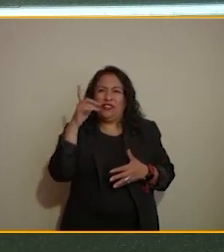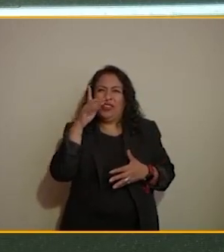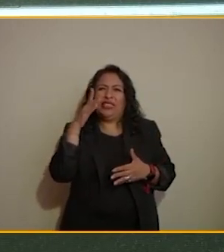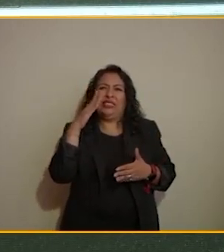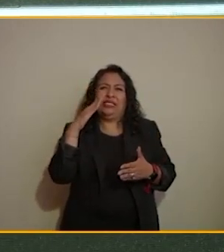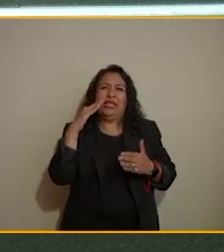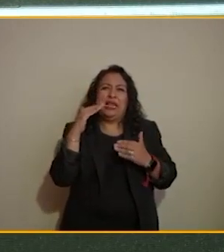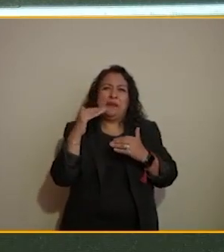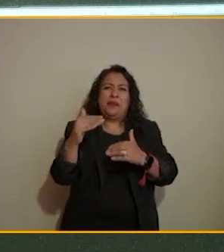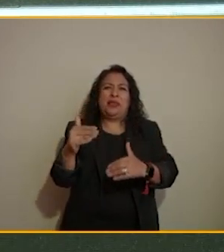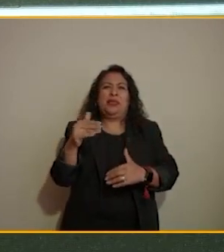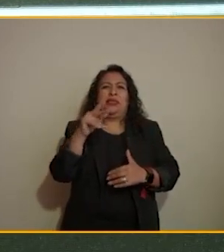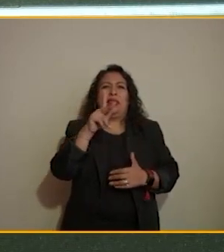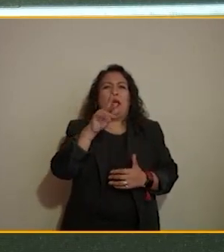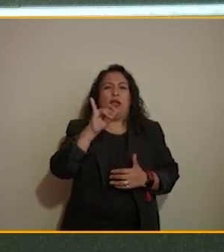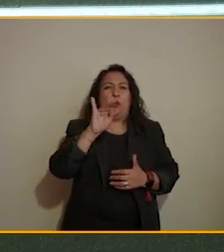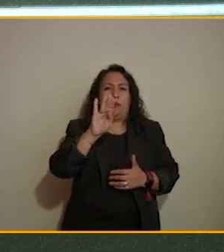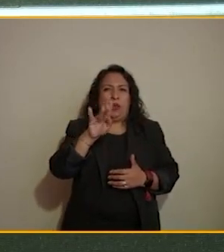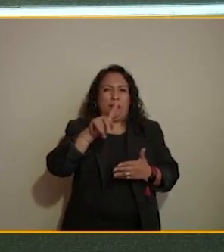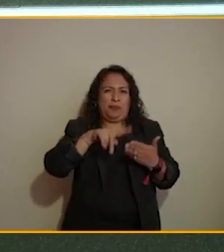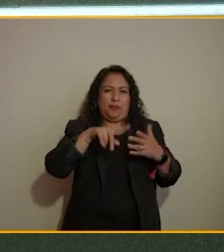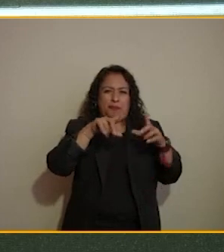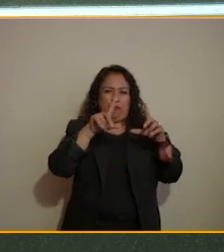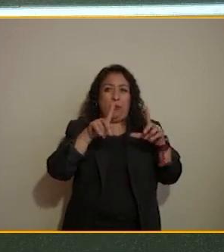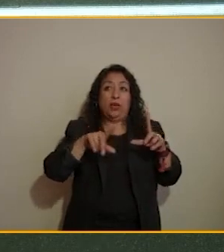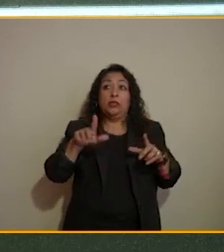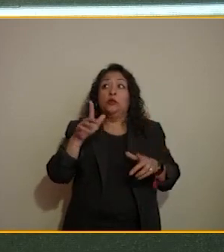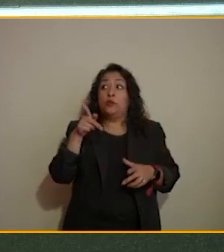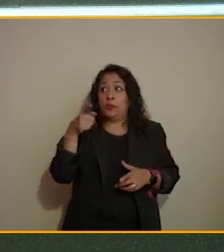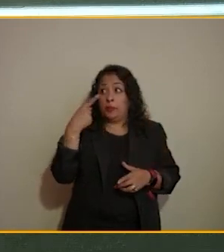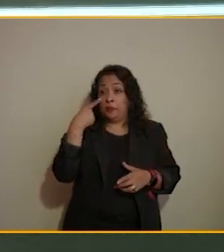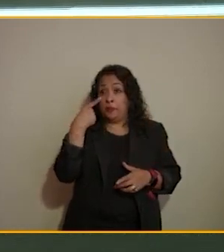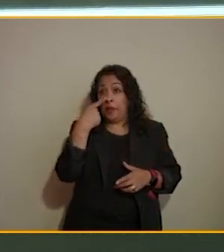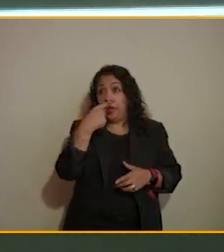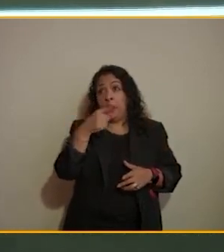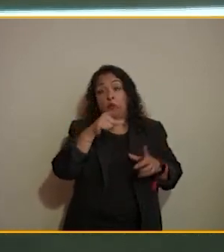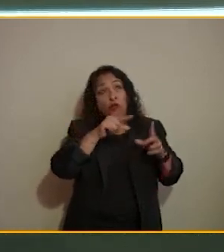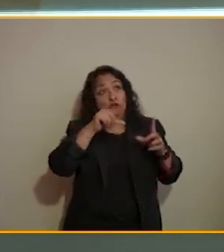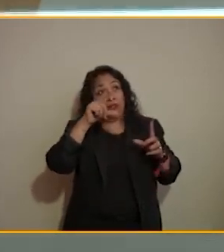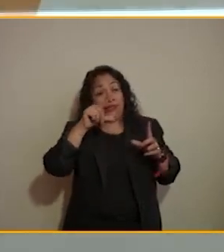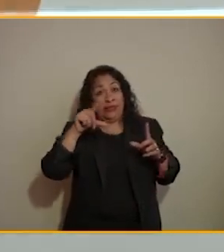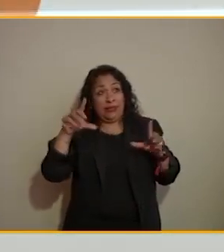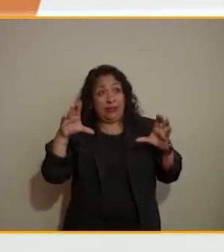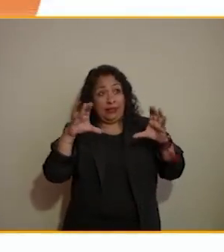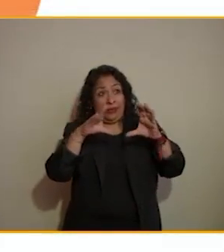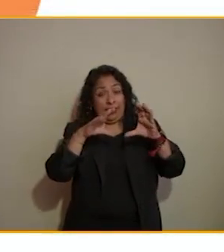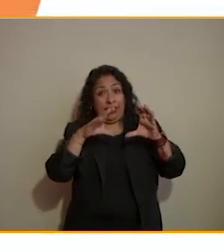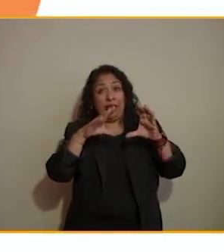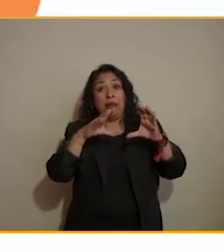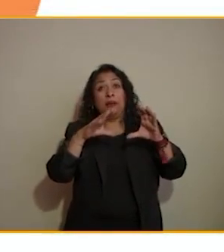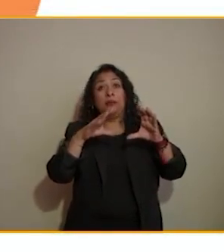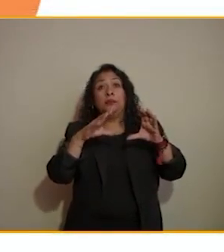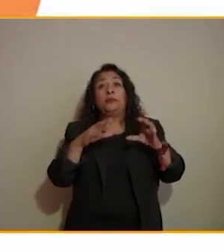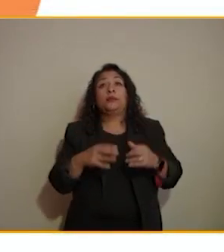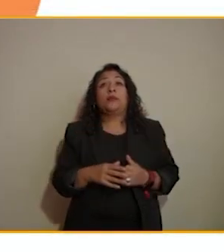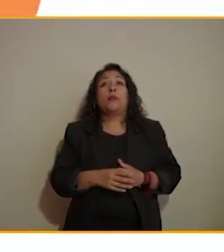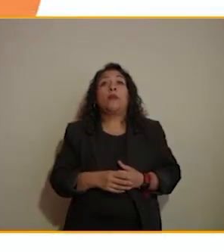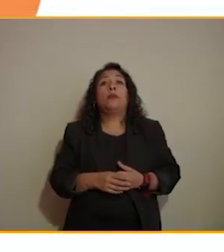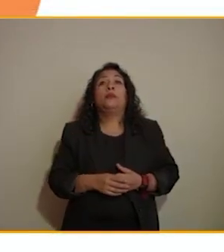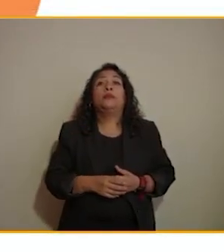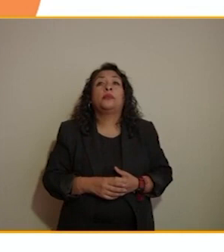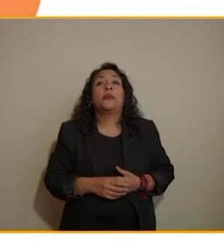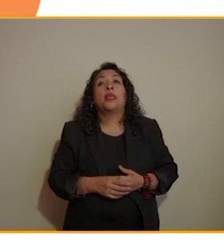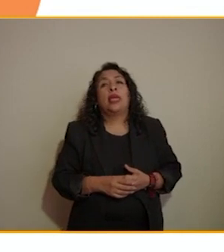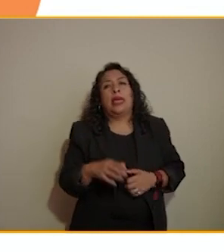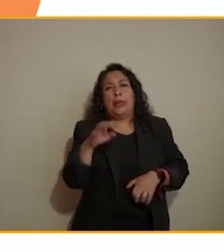limitado al Producto Interno Bruto de estos países. Ustedes lo pueden ver en la gráfica de este lado, en el que las